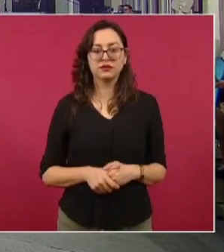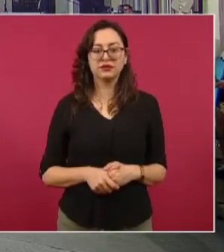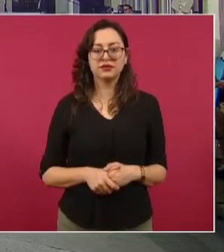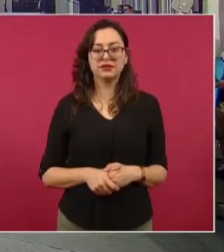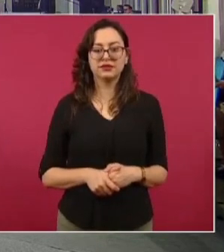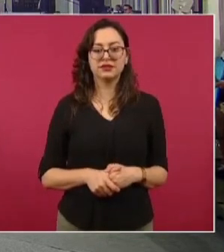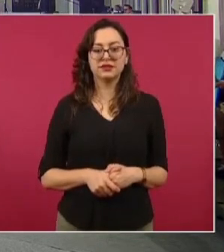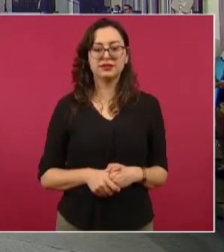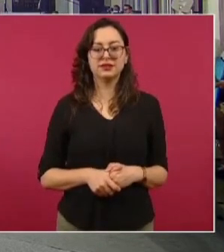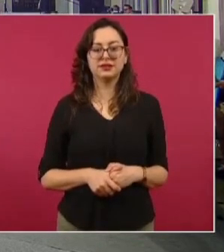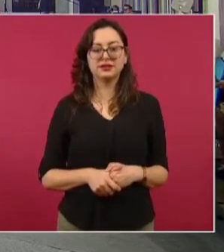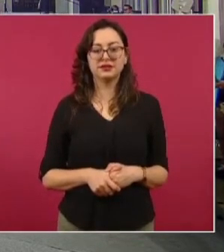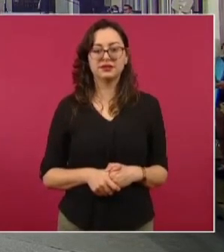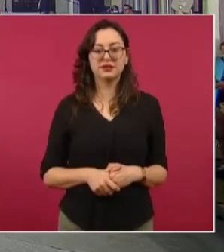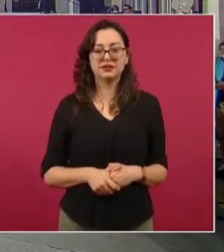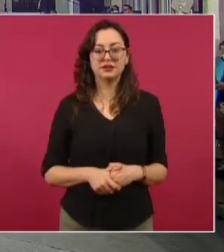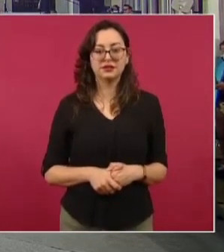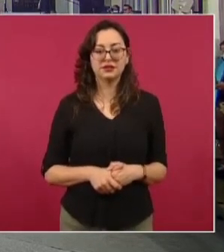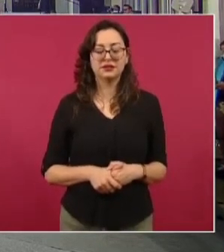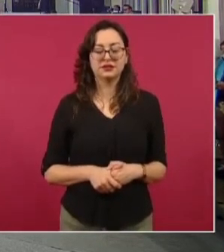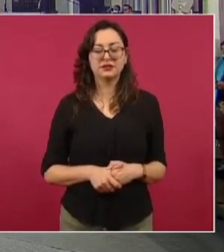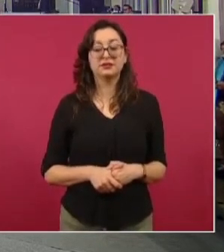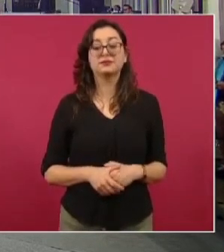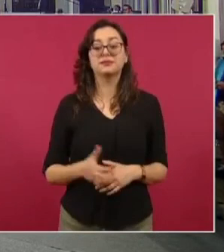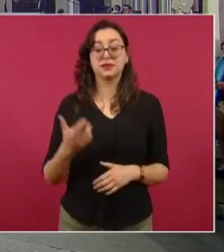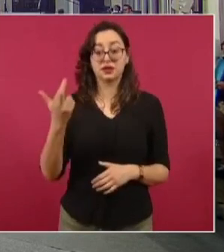ándale radios comunitarias